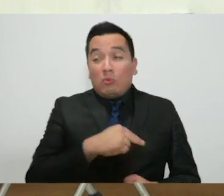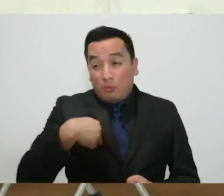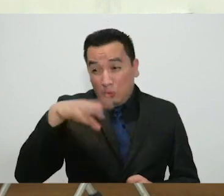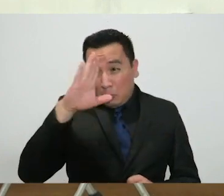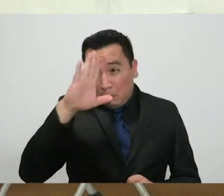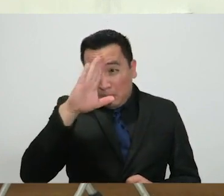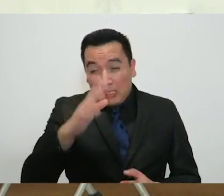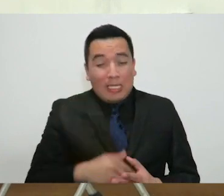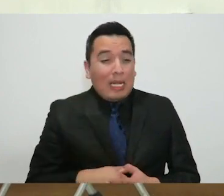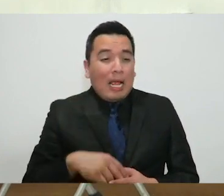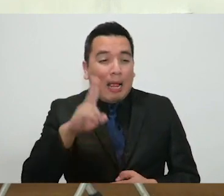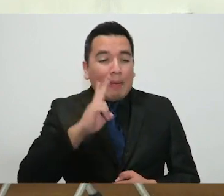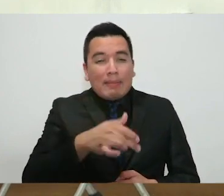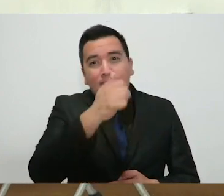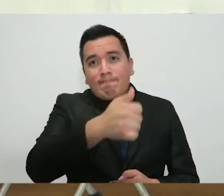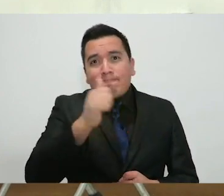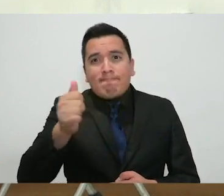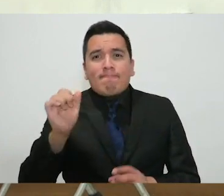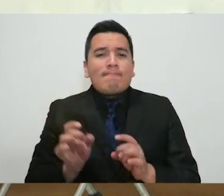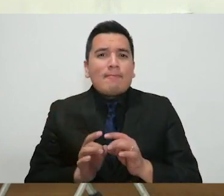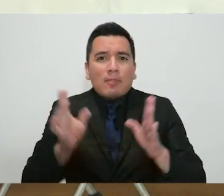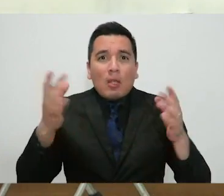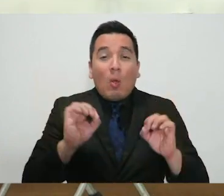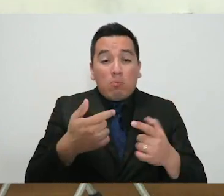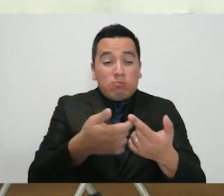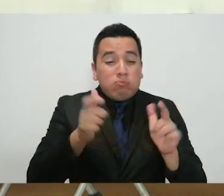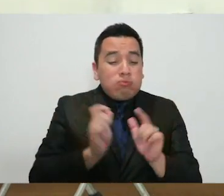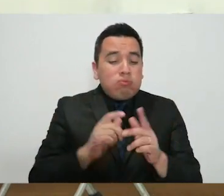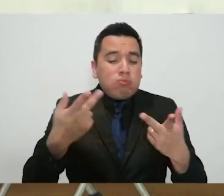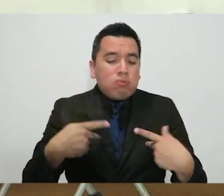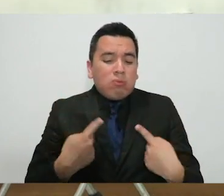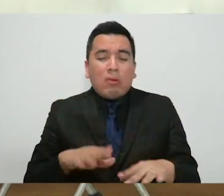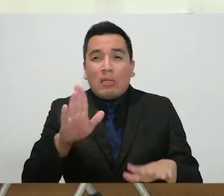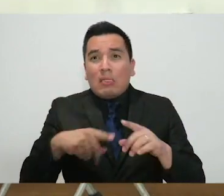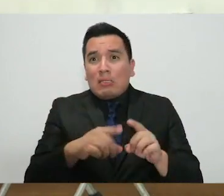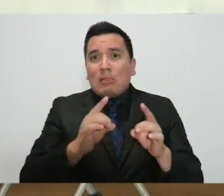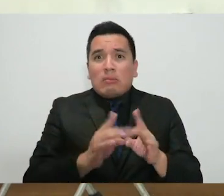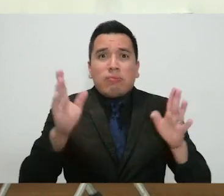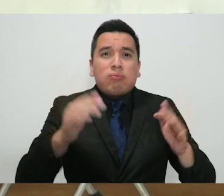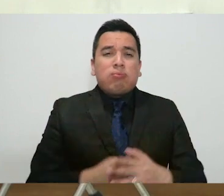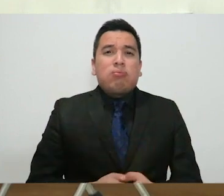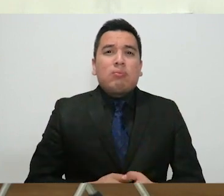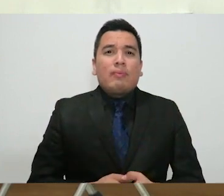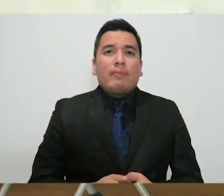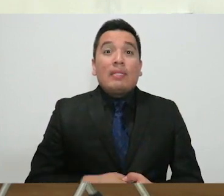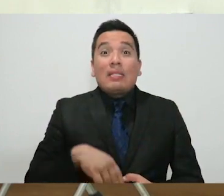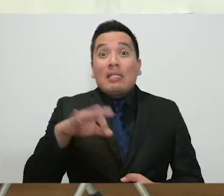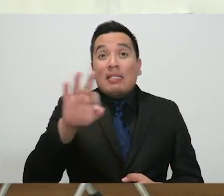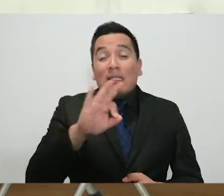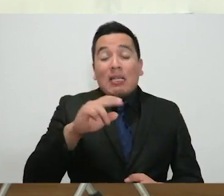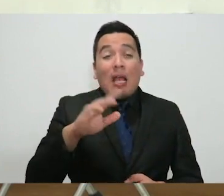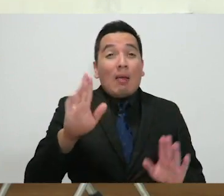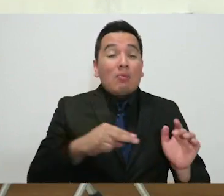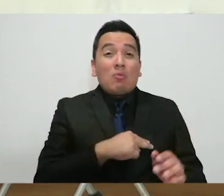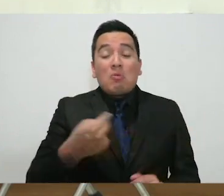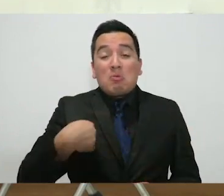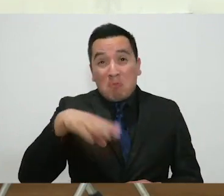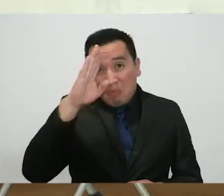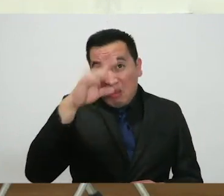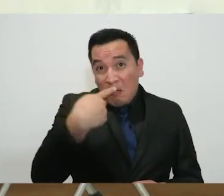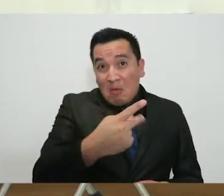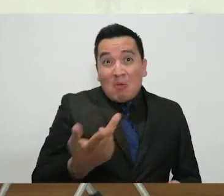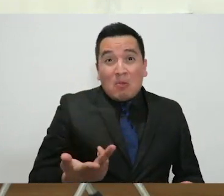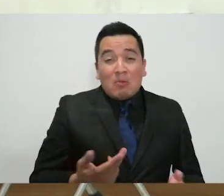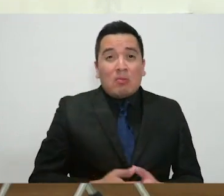circunstancias particulares de determinados grupos poblacionales que no han sido considerados